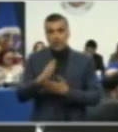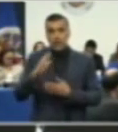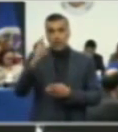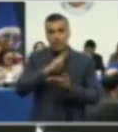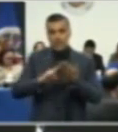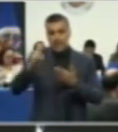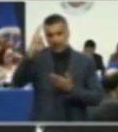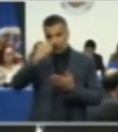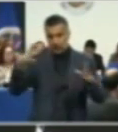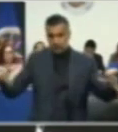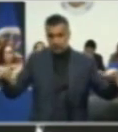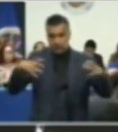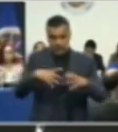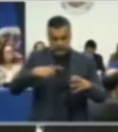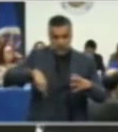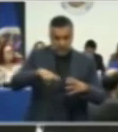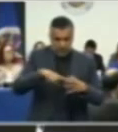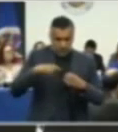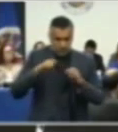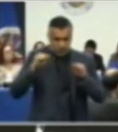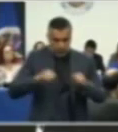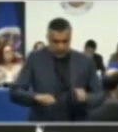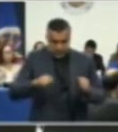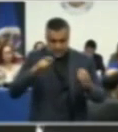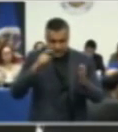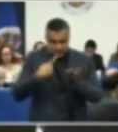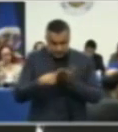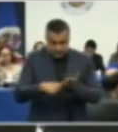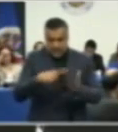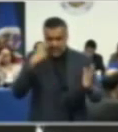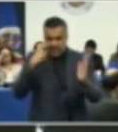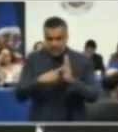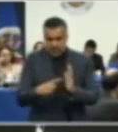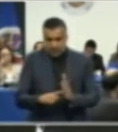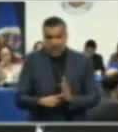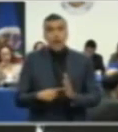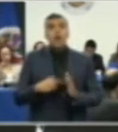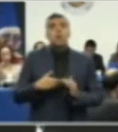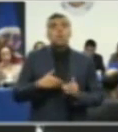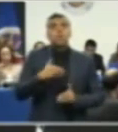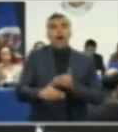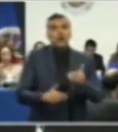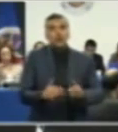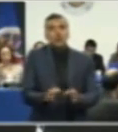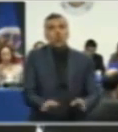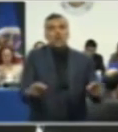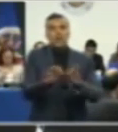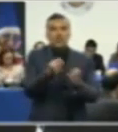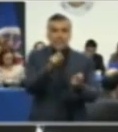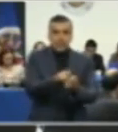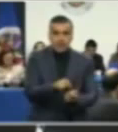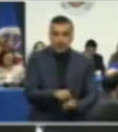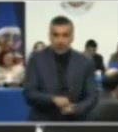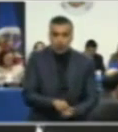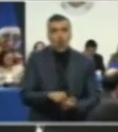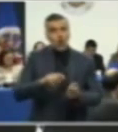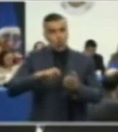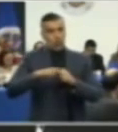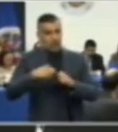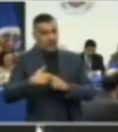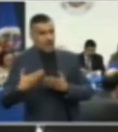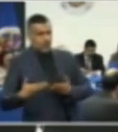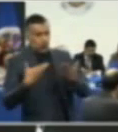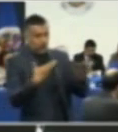Católica, para poder perfilar, para poder identificar lo que podrían ser pasos concretos y específicos. Los problemas han sido